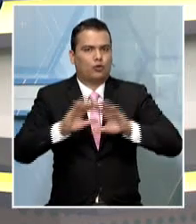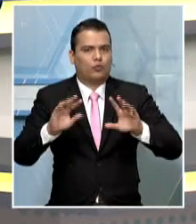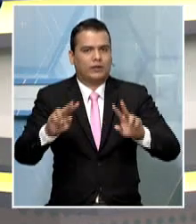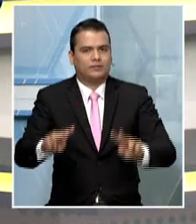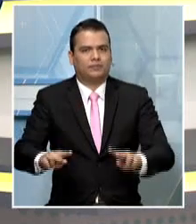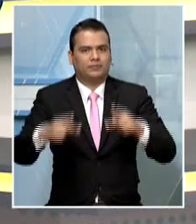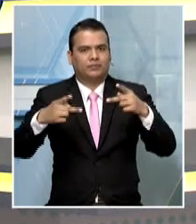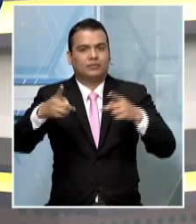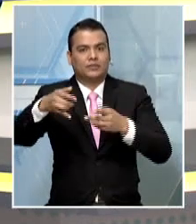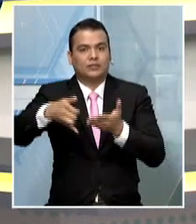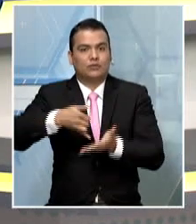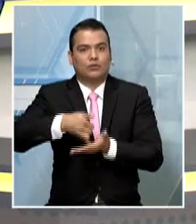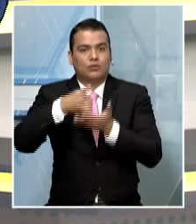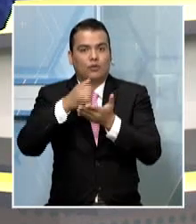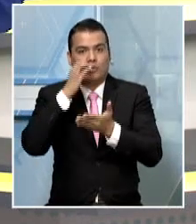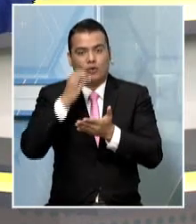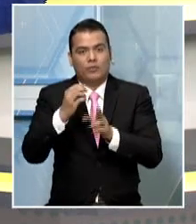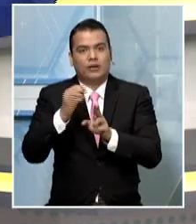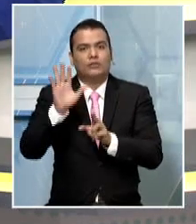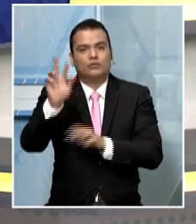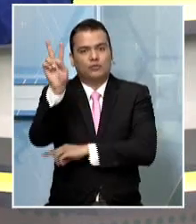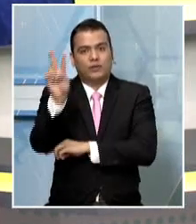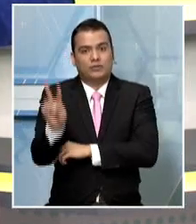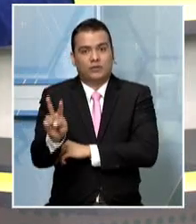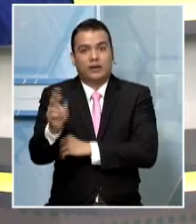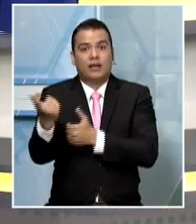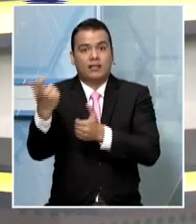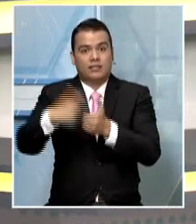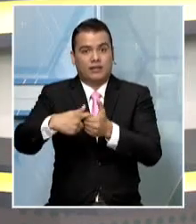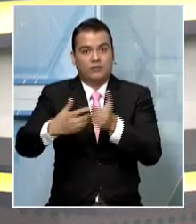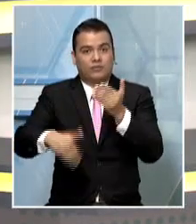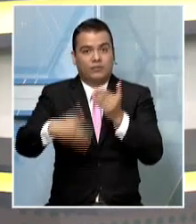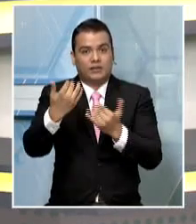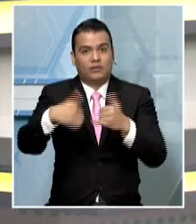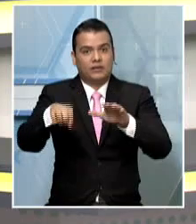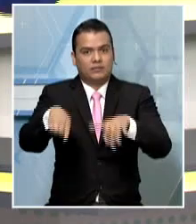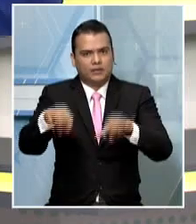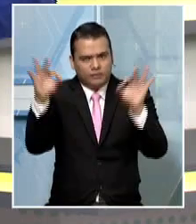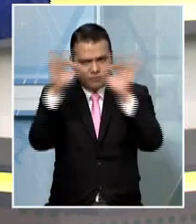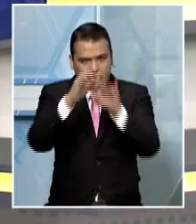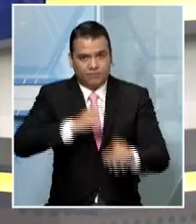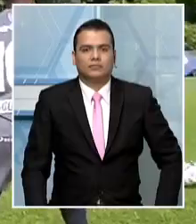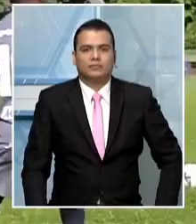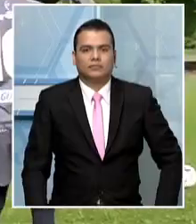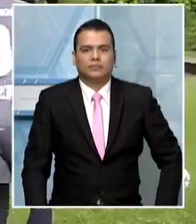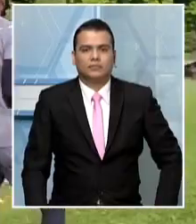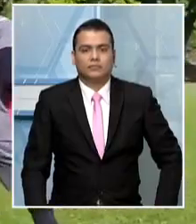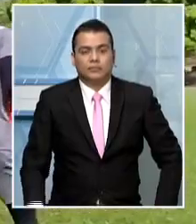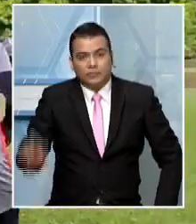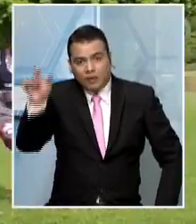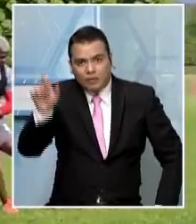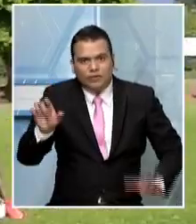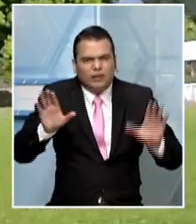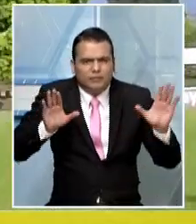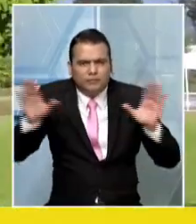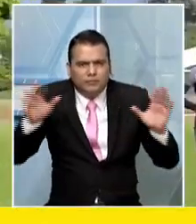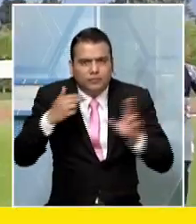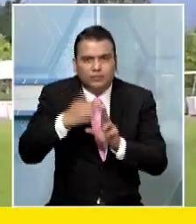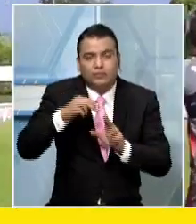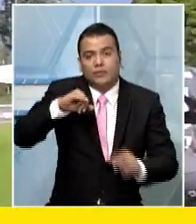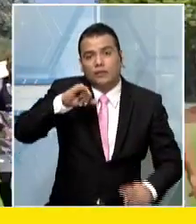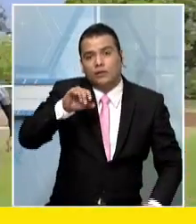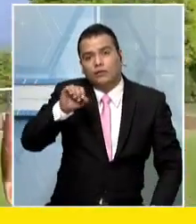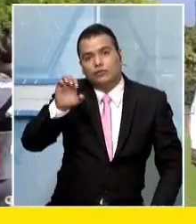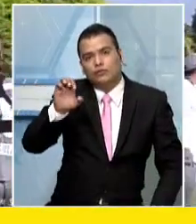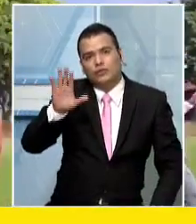final de la Copa. El venezolano Joel Graterol inicia temporada y solamente piensa en el tricampeonato. El arquero Joel Graterol, primer